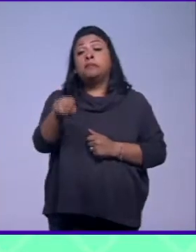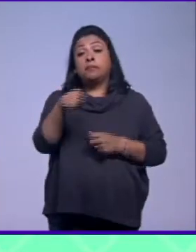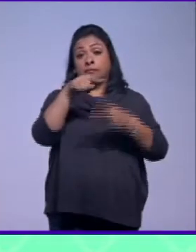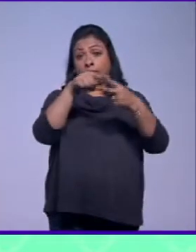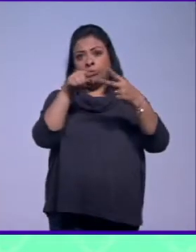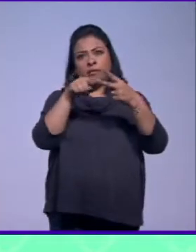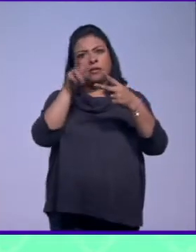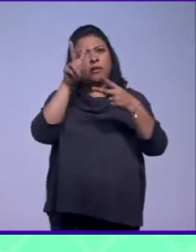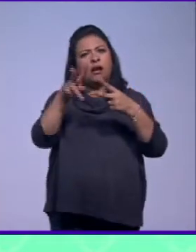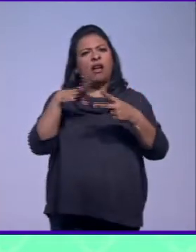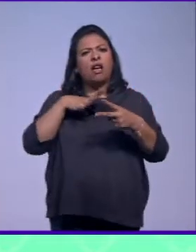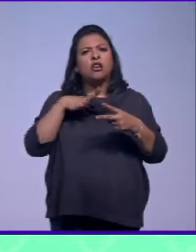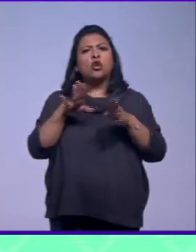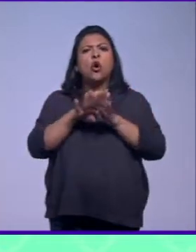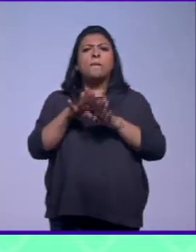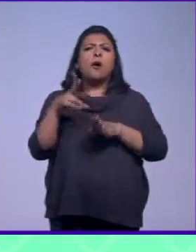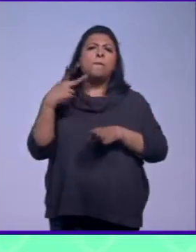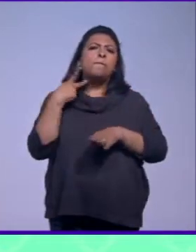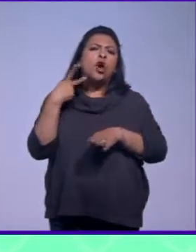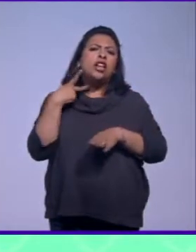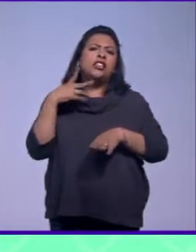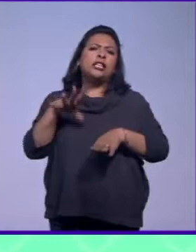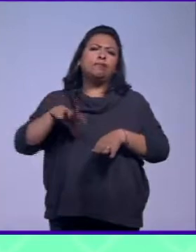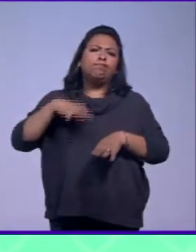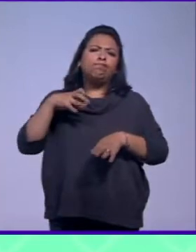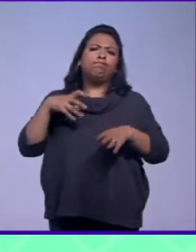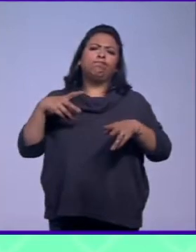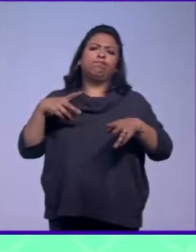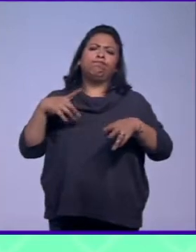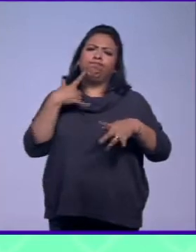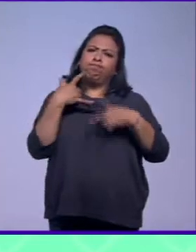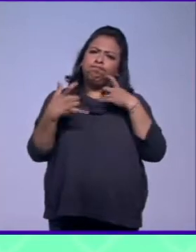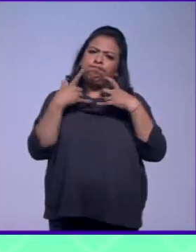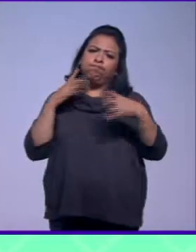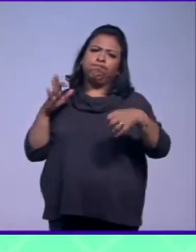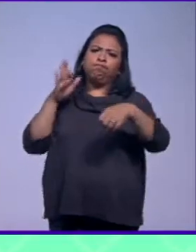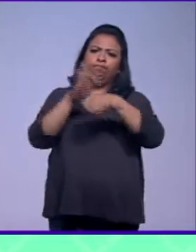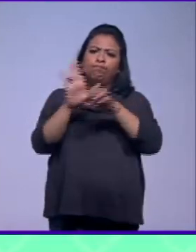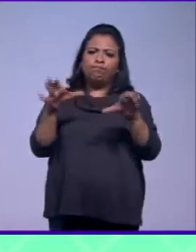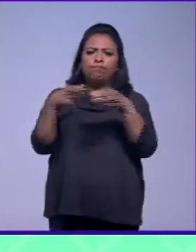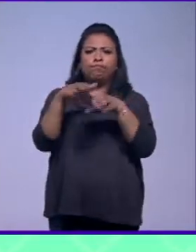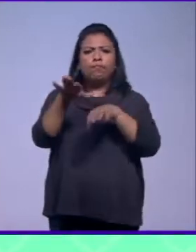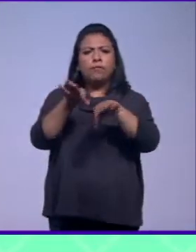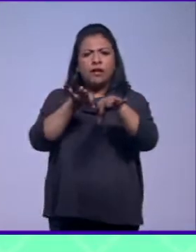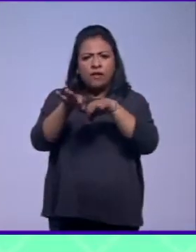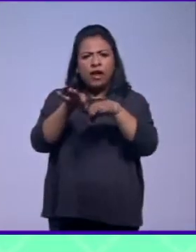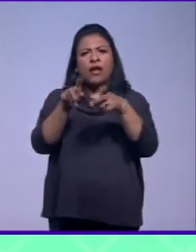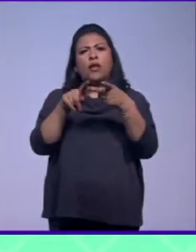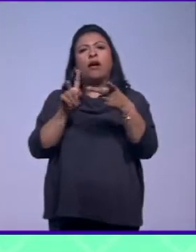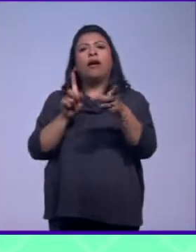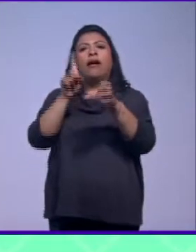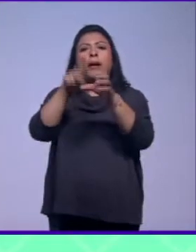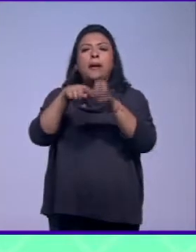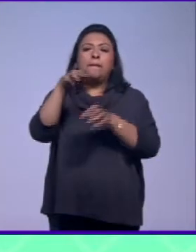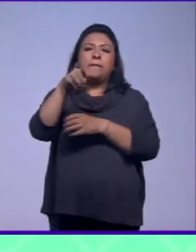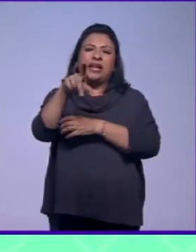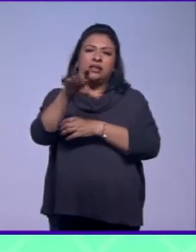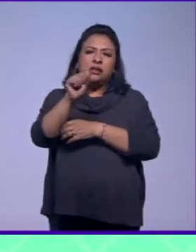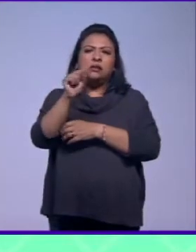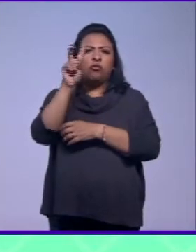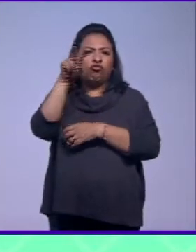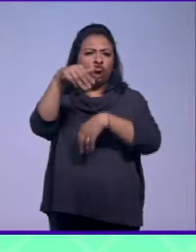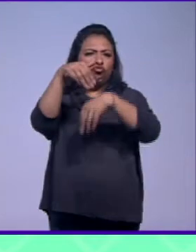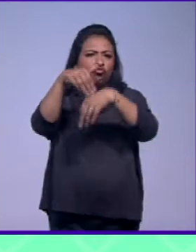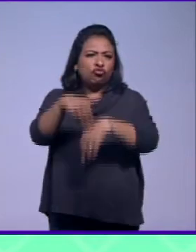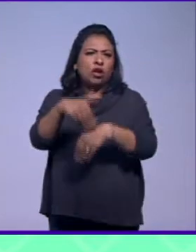realmente fue su lucha política va a defender a esa clase trabajadora y de ahí se afilió al marxismo en fin siguió todos los preceptos